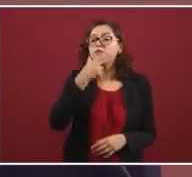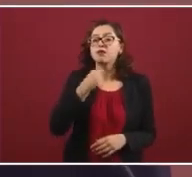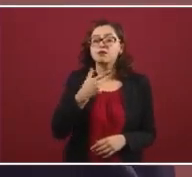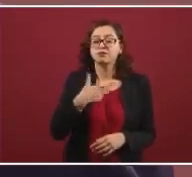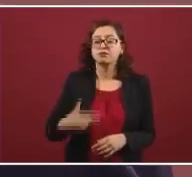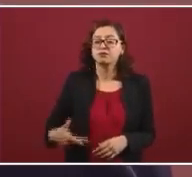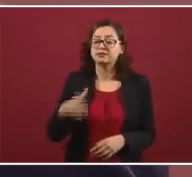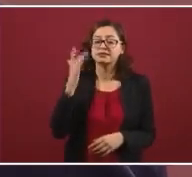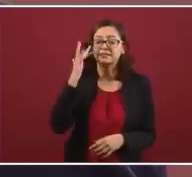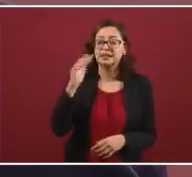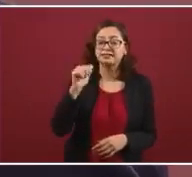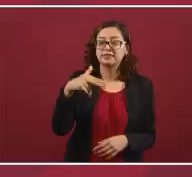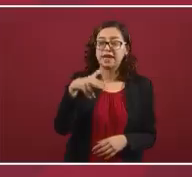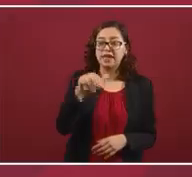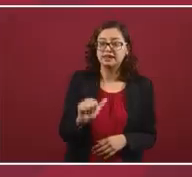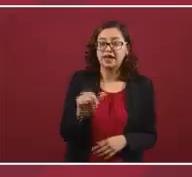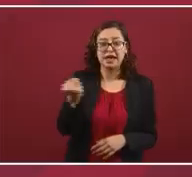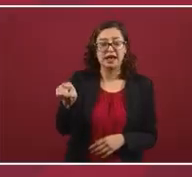después de que